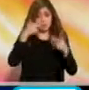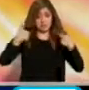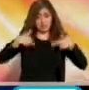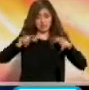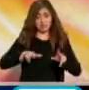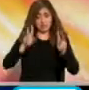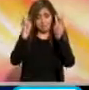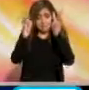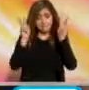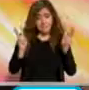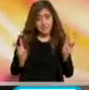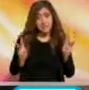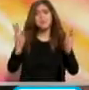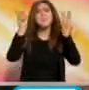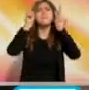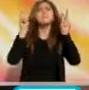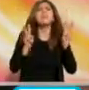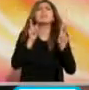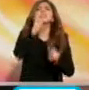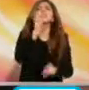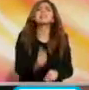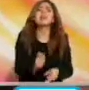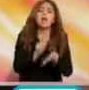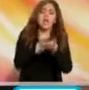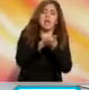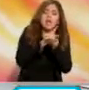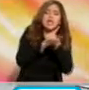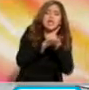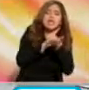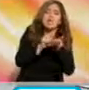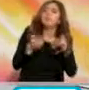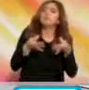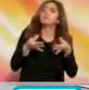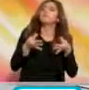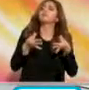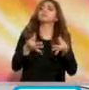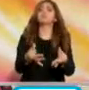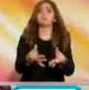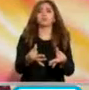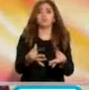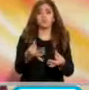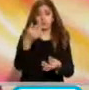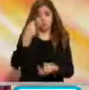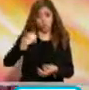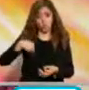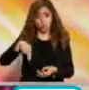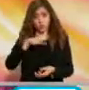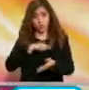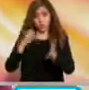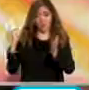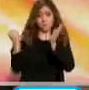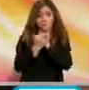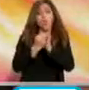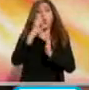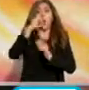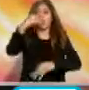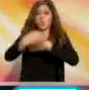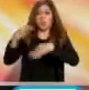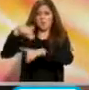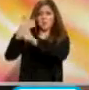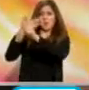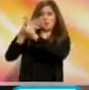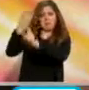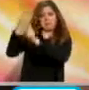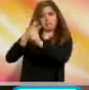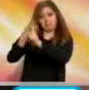que hay algo limpio, inmaculado, Claro, puro. claro. ¿Sí? Entonces, no etiquetemos y menos juzguemos. Exacto. ¿Sí?